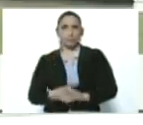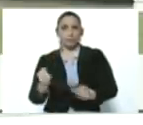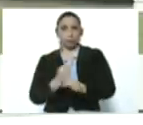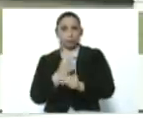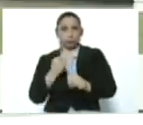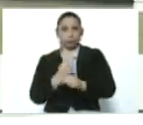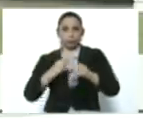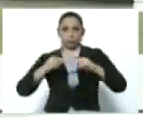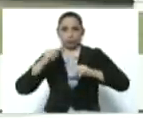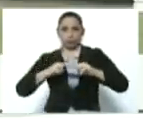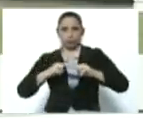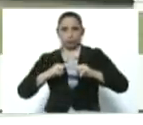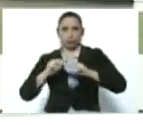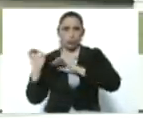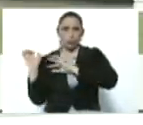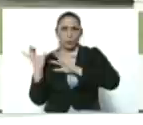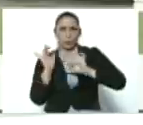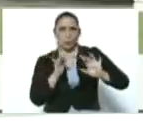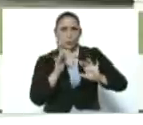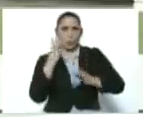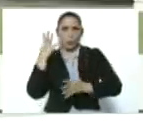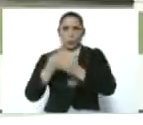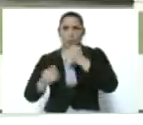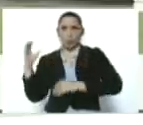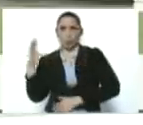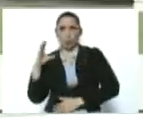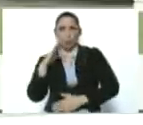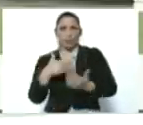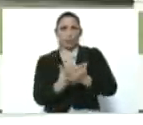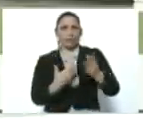proveniente de cartagena colombia